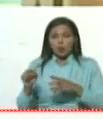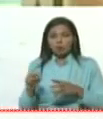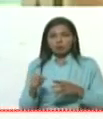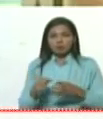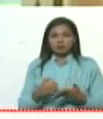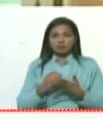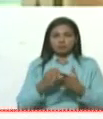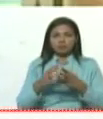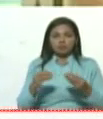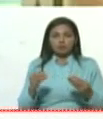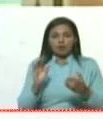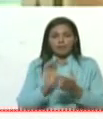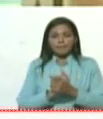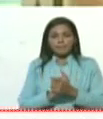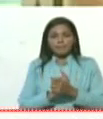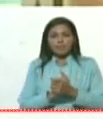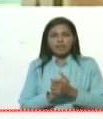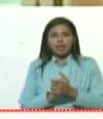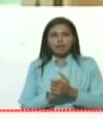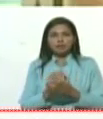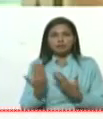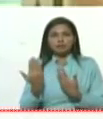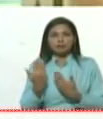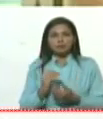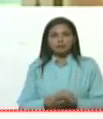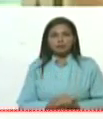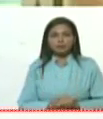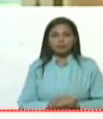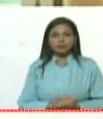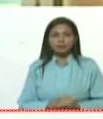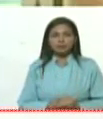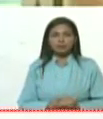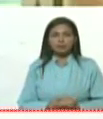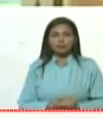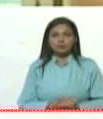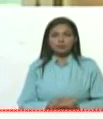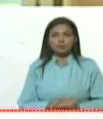Popular, compañera Blanca Cao, compañeras voceras,